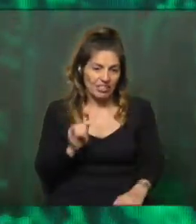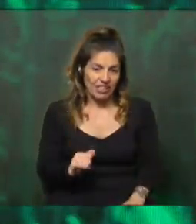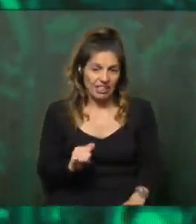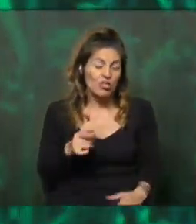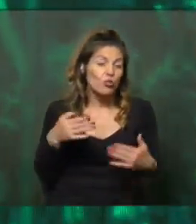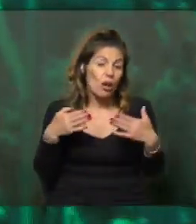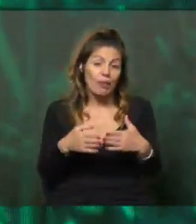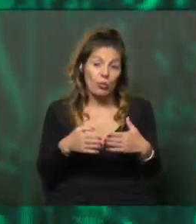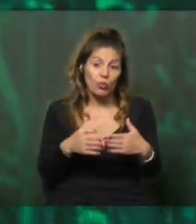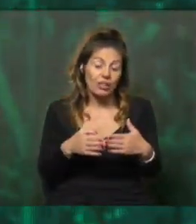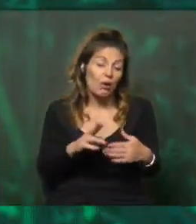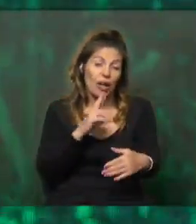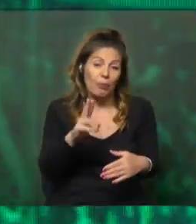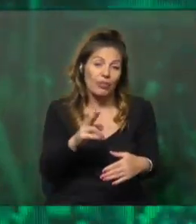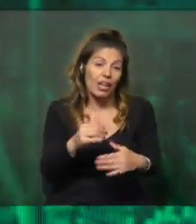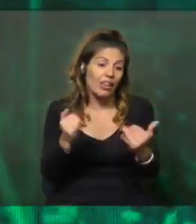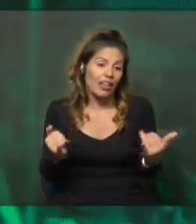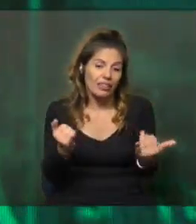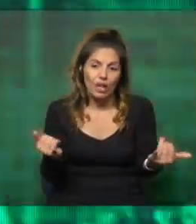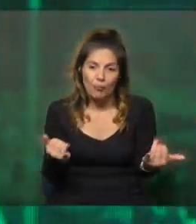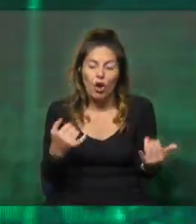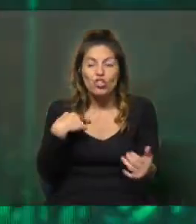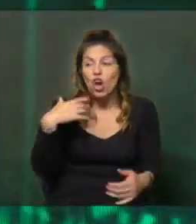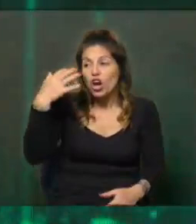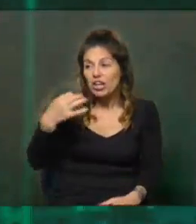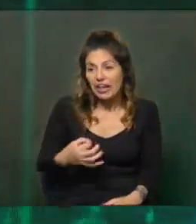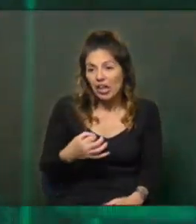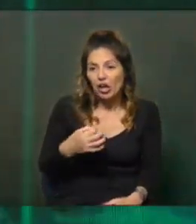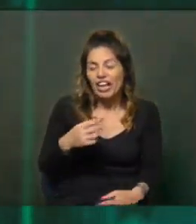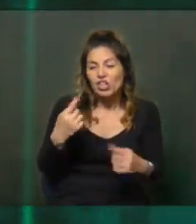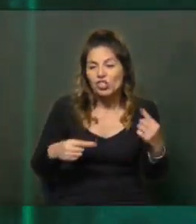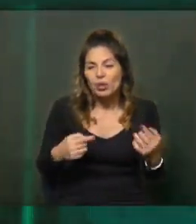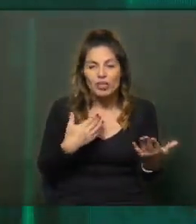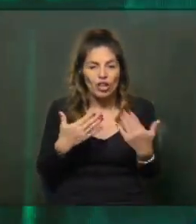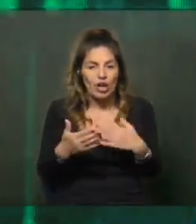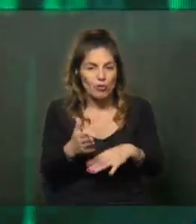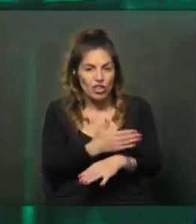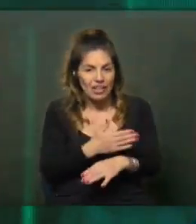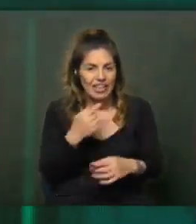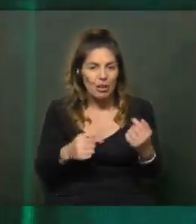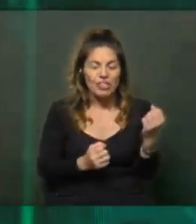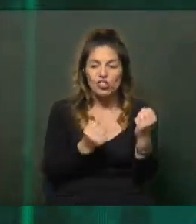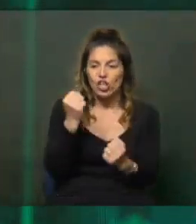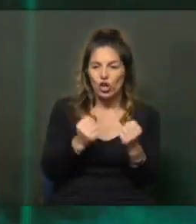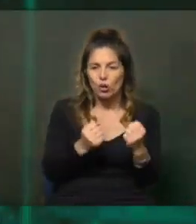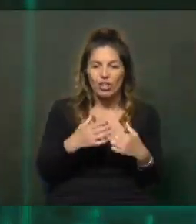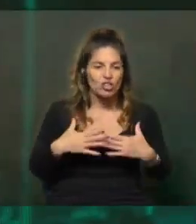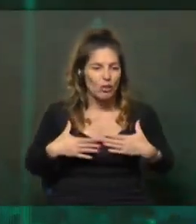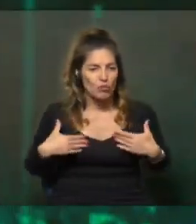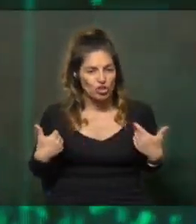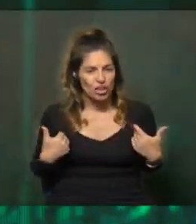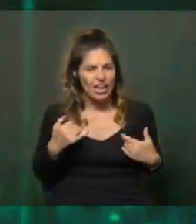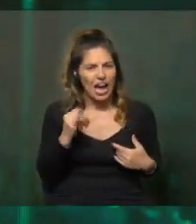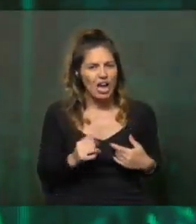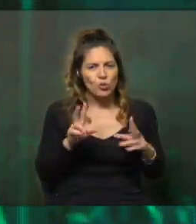una pregunta que vamos a tener que ir respondiendo en el tiempo yo tiendo a creer que entre estos elementos que hablamos antes los elementos económicos los elementos emocionales hay un